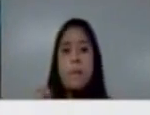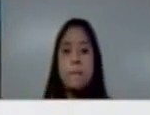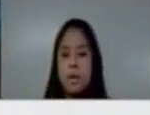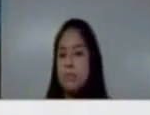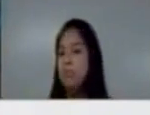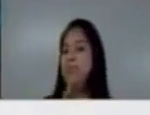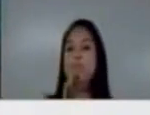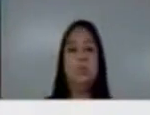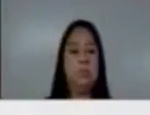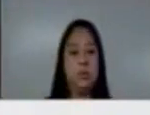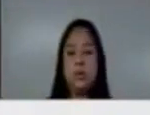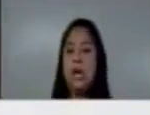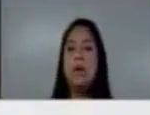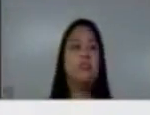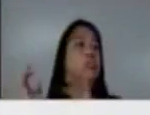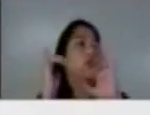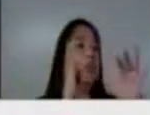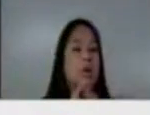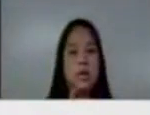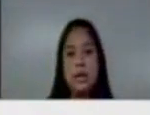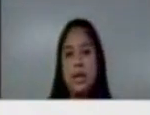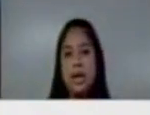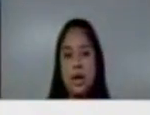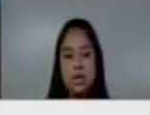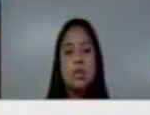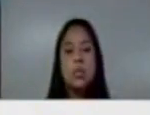la inmigración de los guatemaltecos.